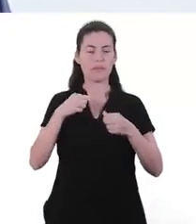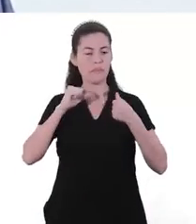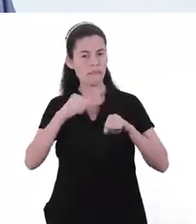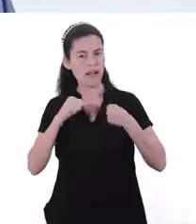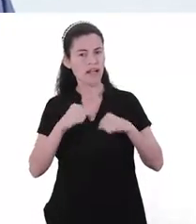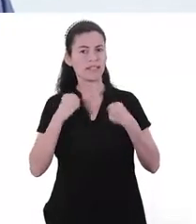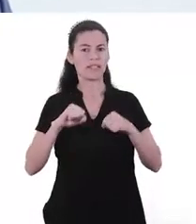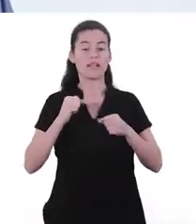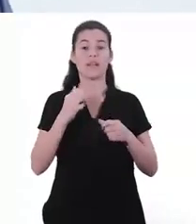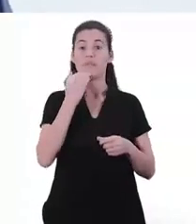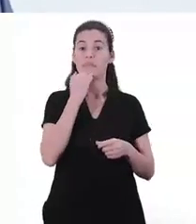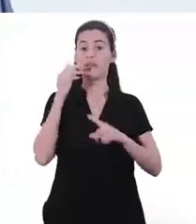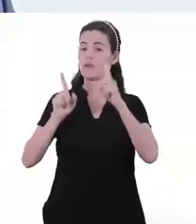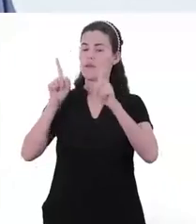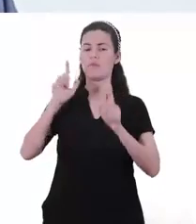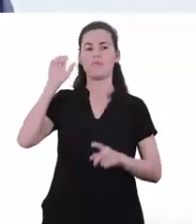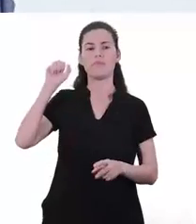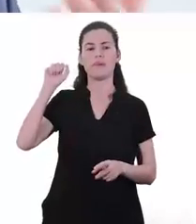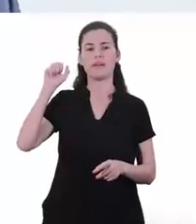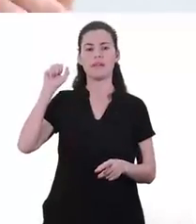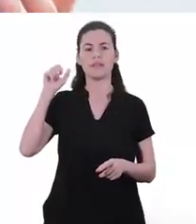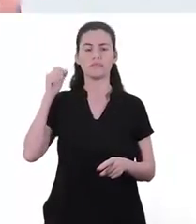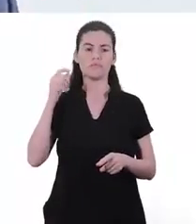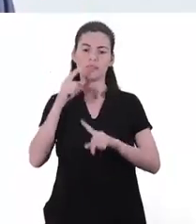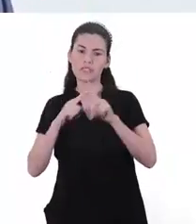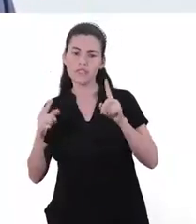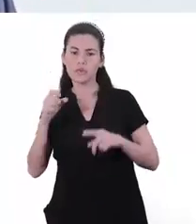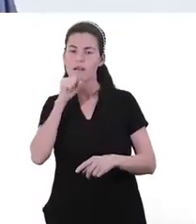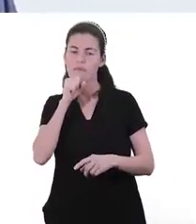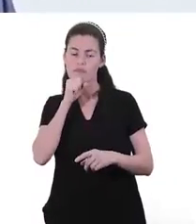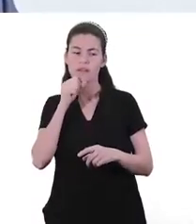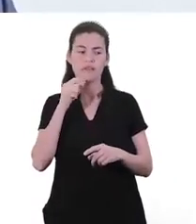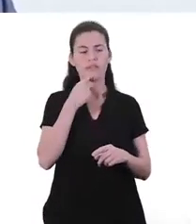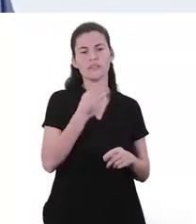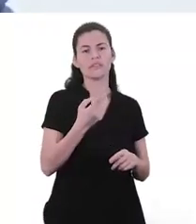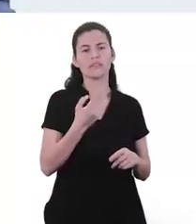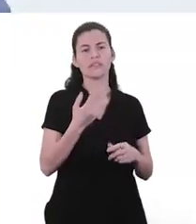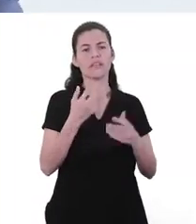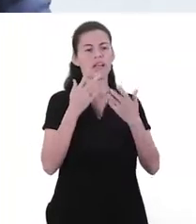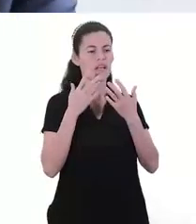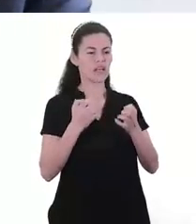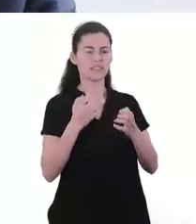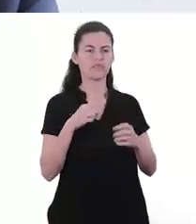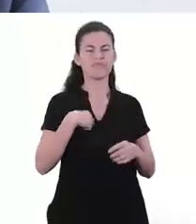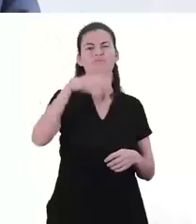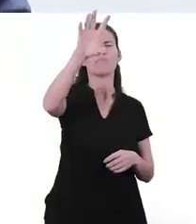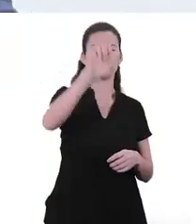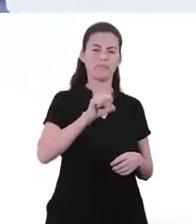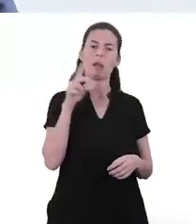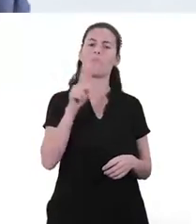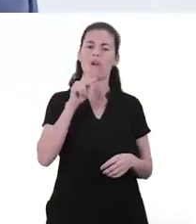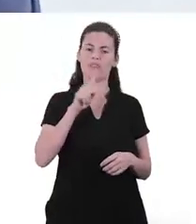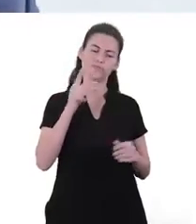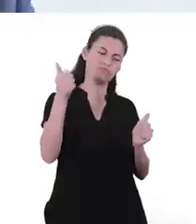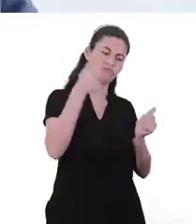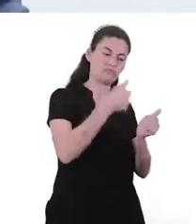demás. Y algunos padres también, o tíos, o abuelos, o quienes estén encargados, dicen, bueno, entonces le voy a traer un profesor para él, una